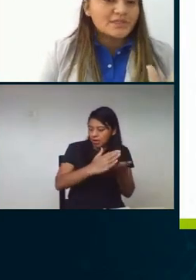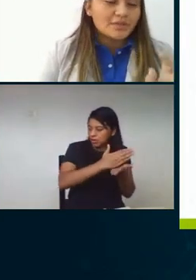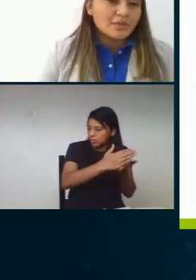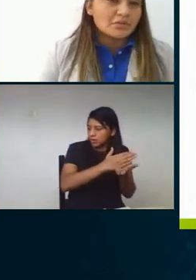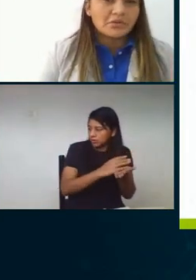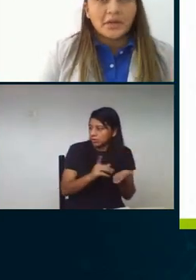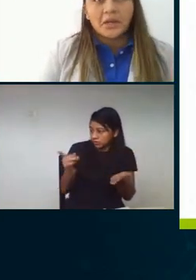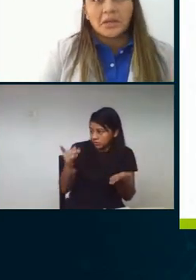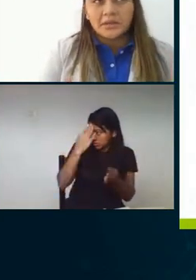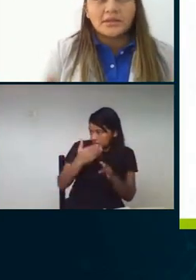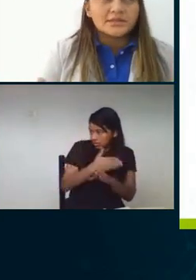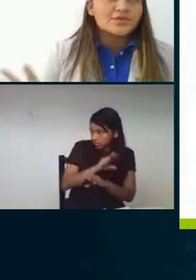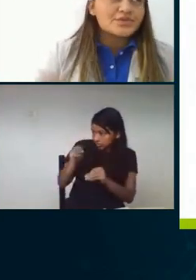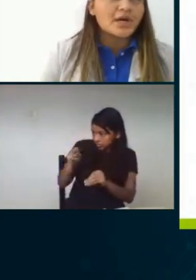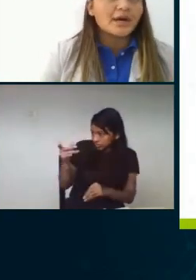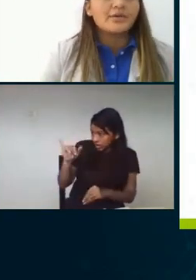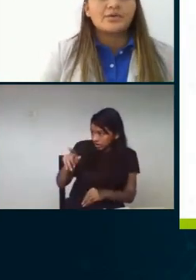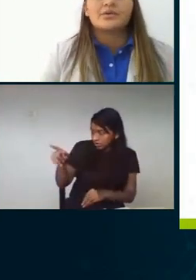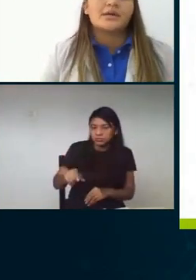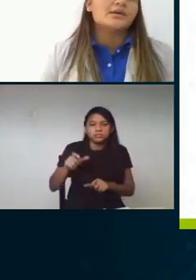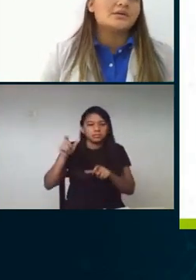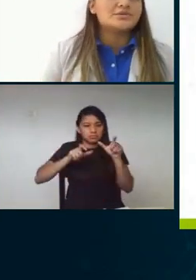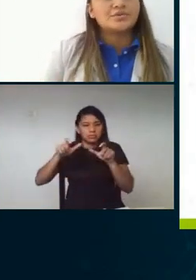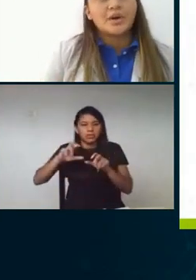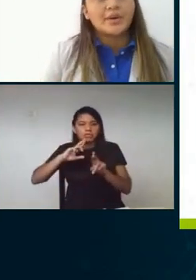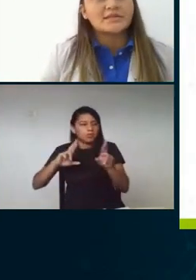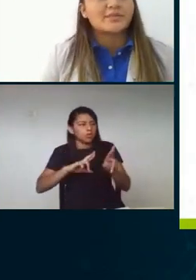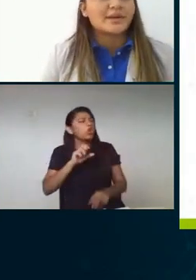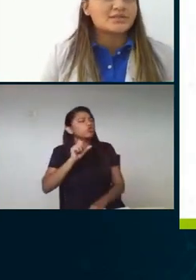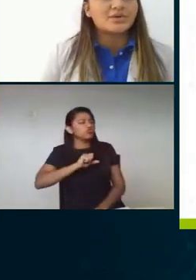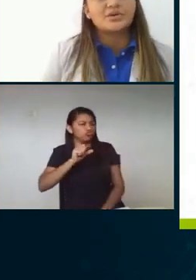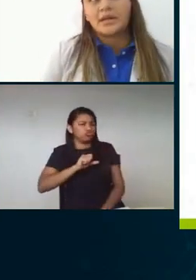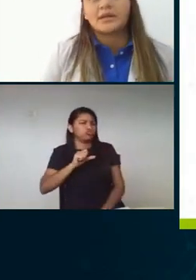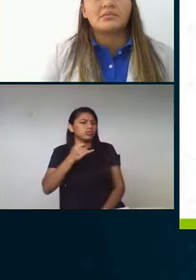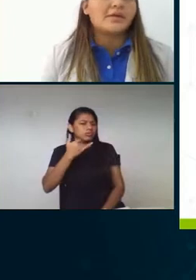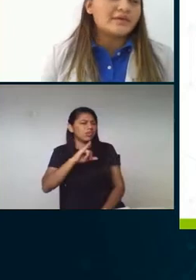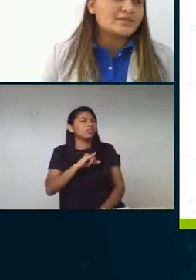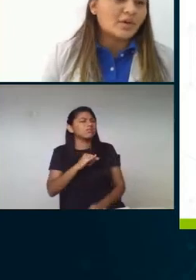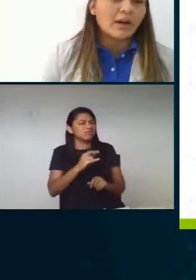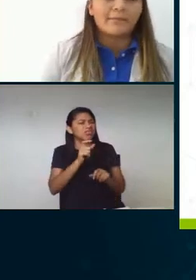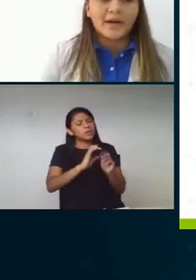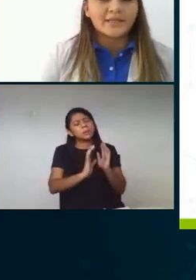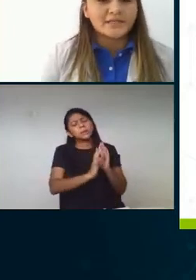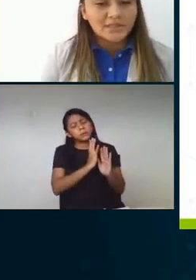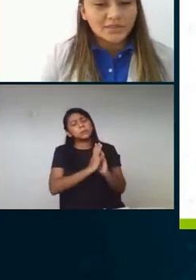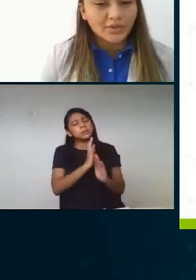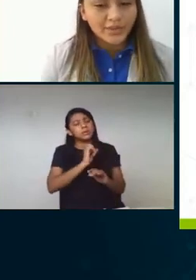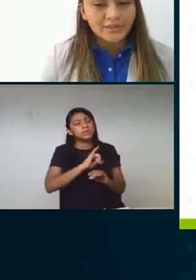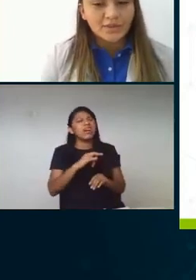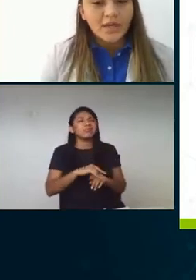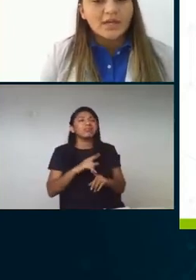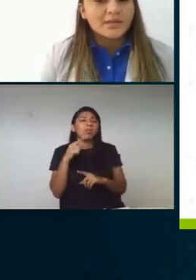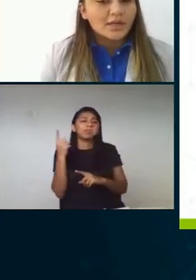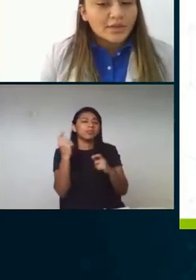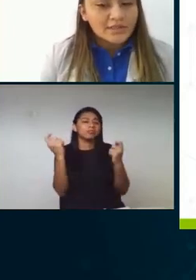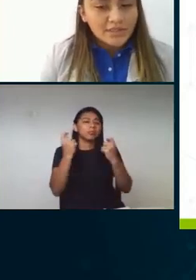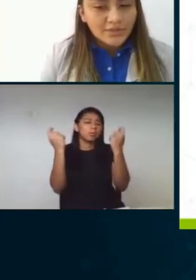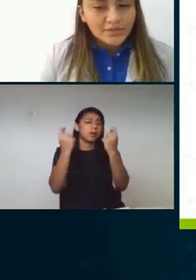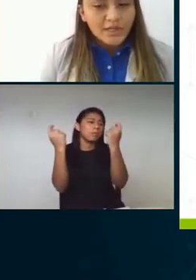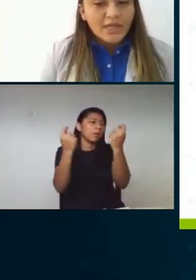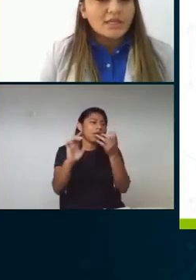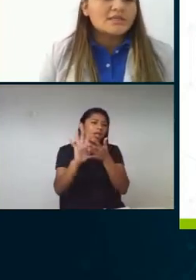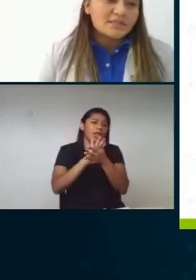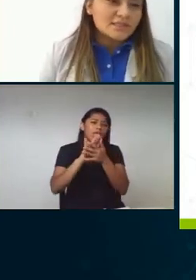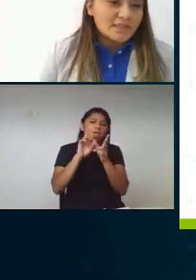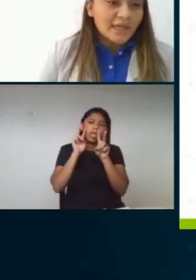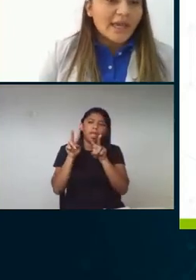yo he recibido, he escuchado, he hecho una buena separación, he visto campañas y todo eso de los